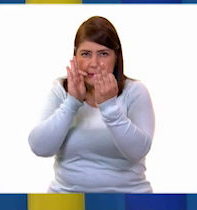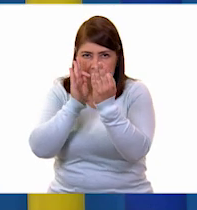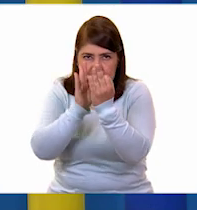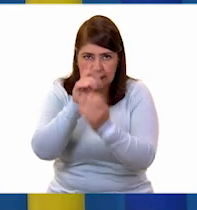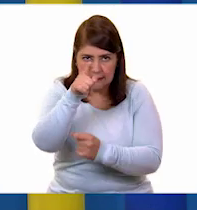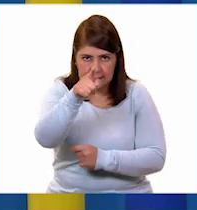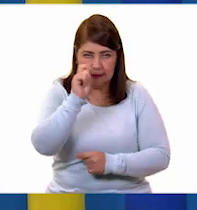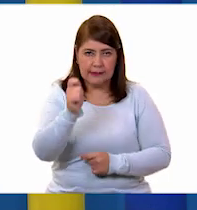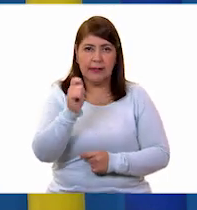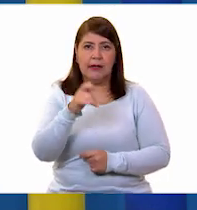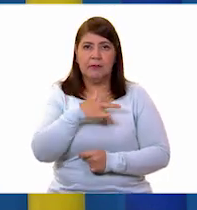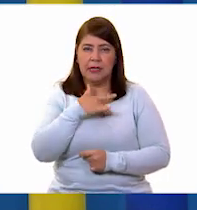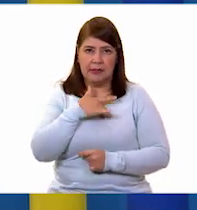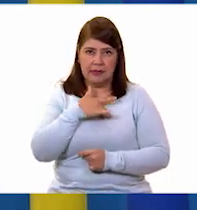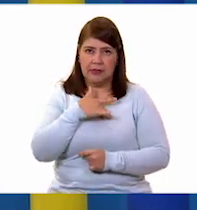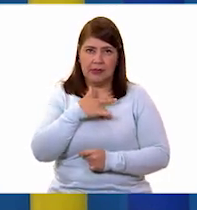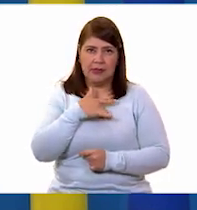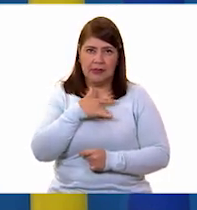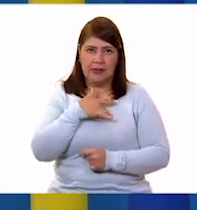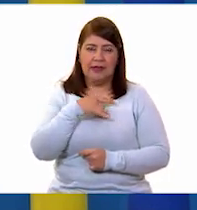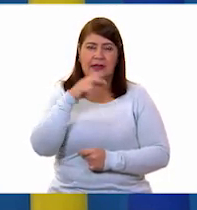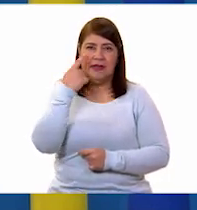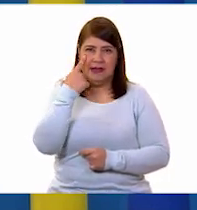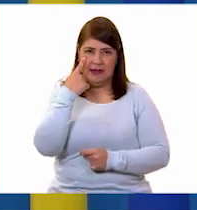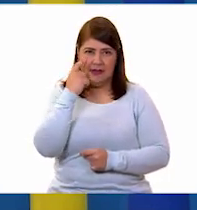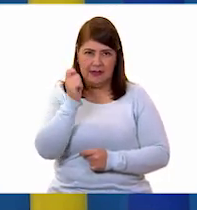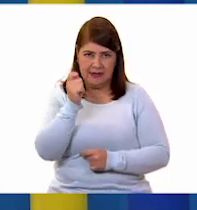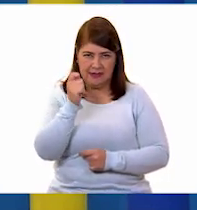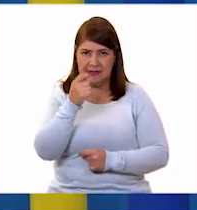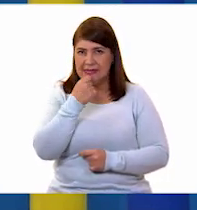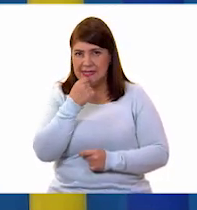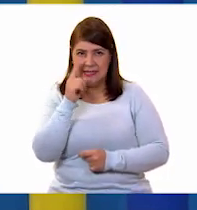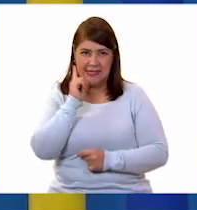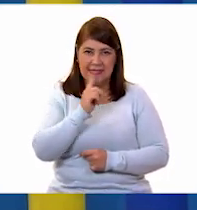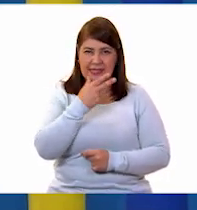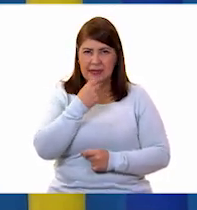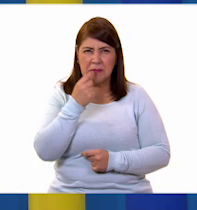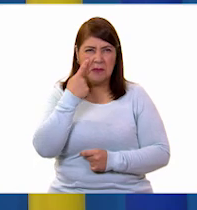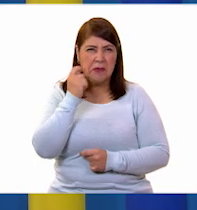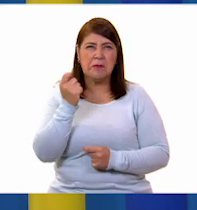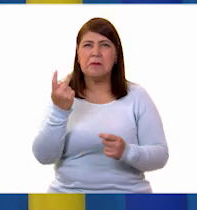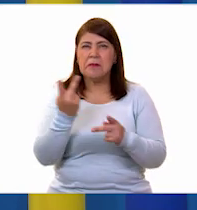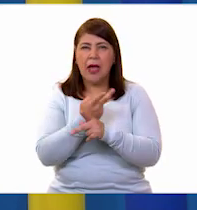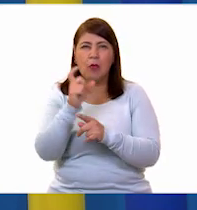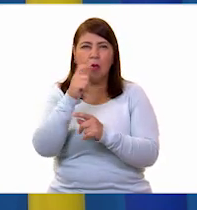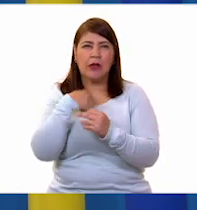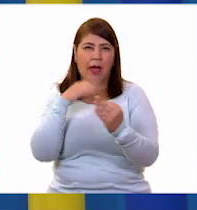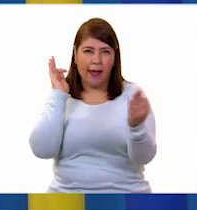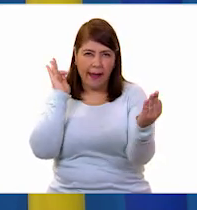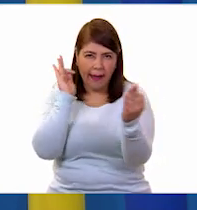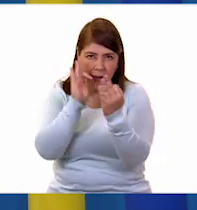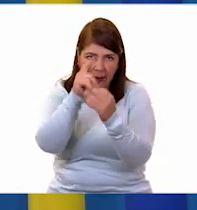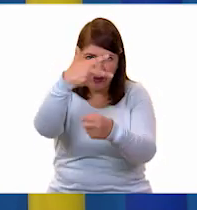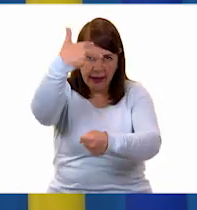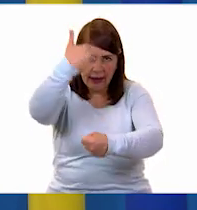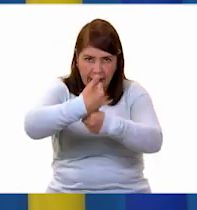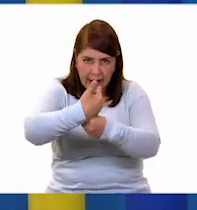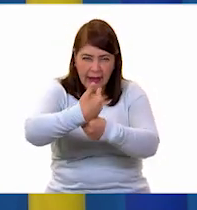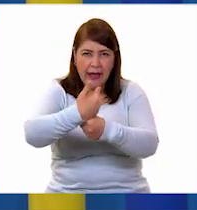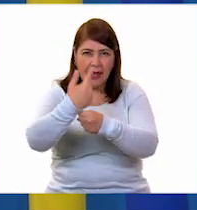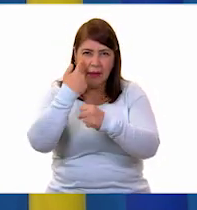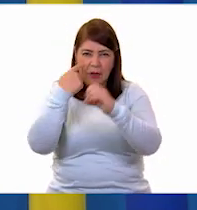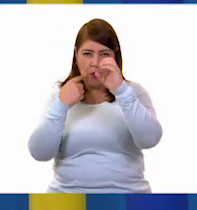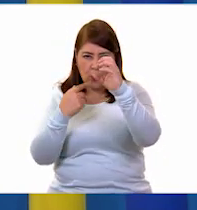sacar de la cámara el Sol. Niñas y niños, ¿qué pasará cuando acerque a la cámara, a la esfera